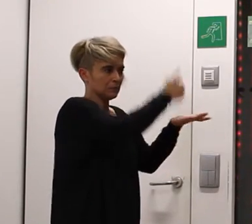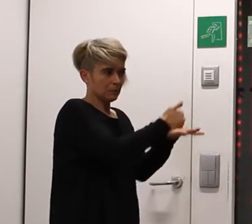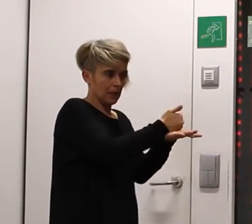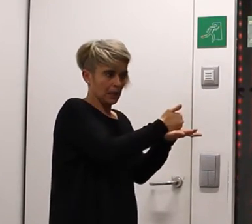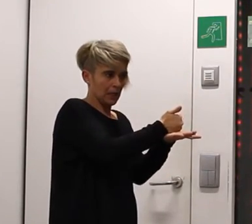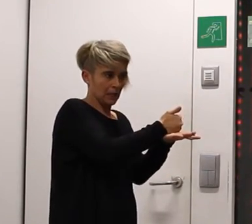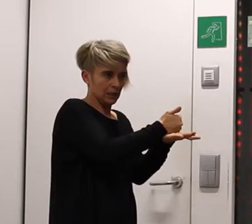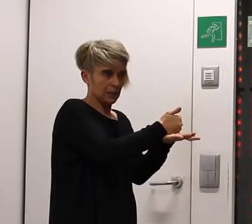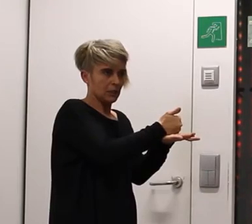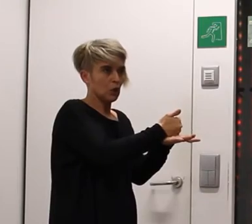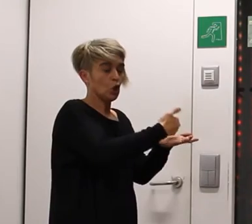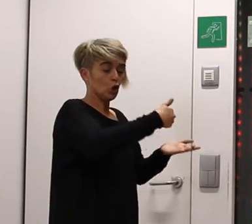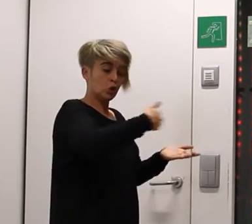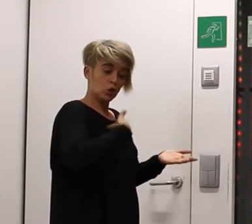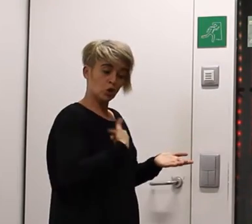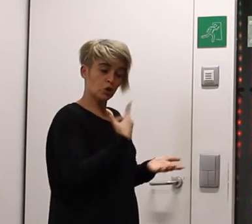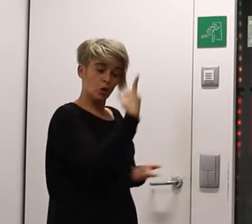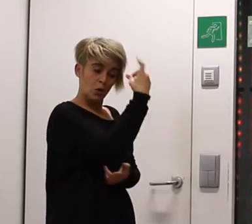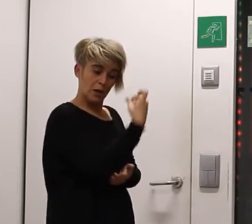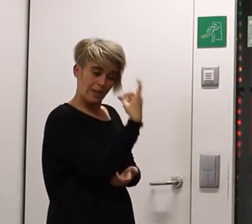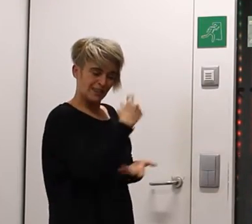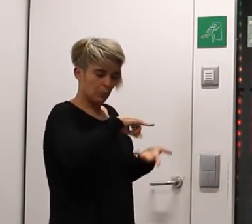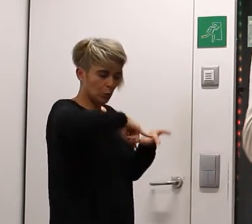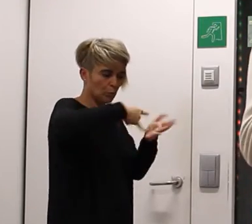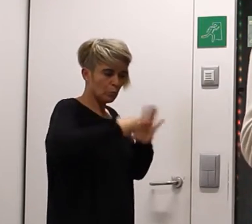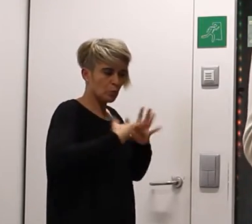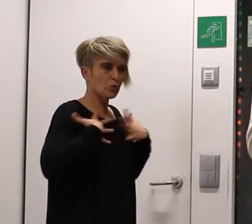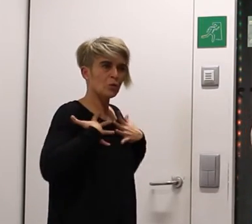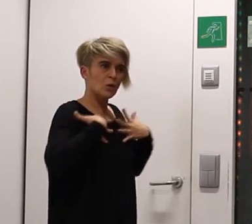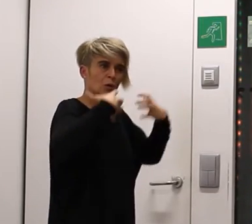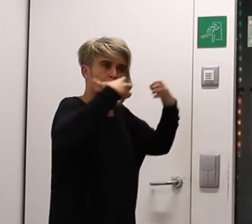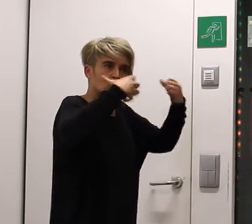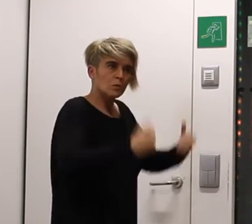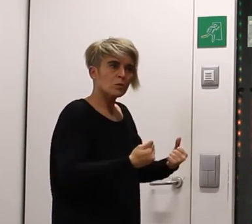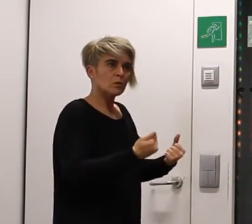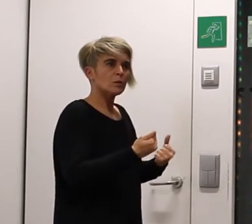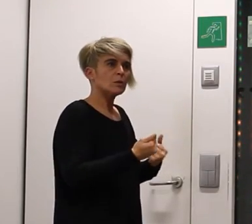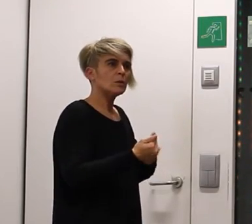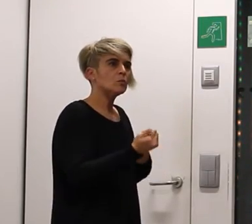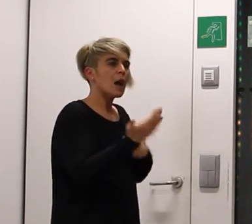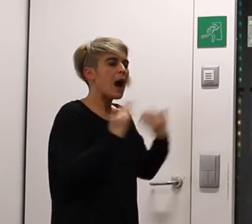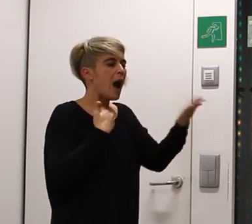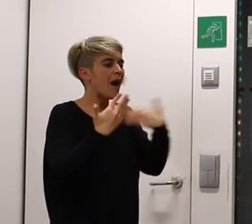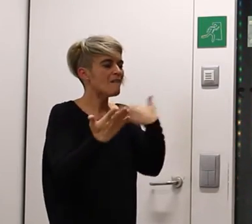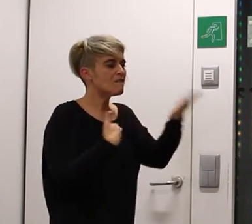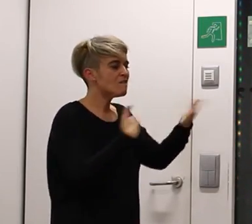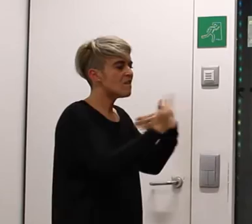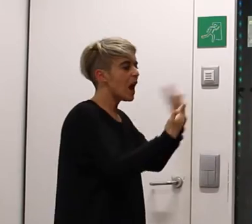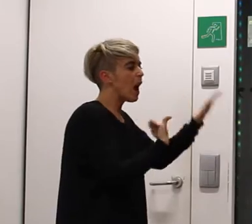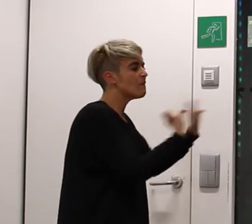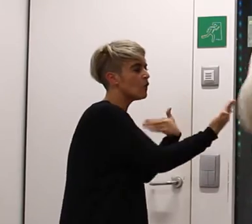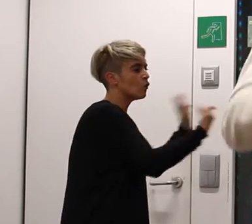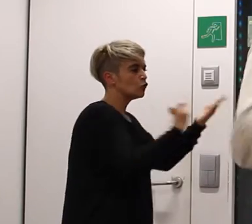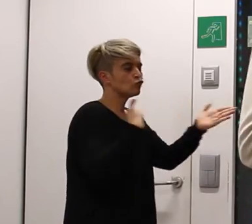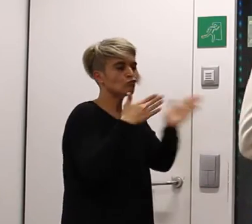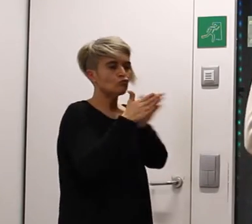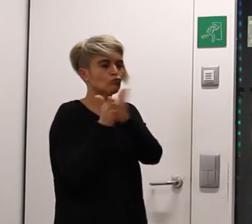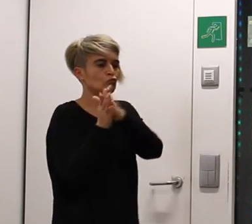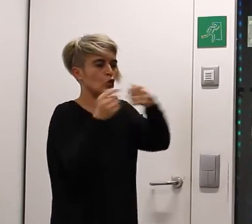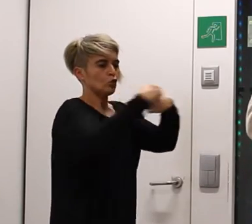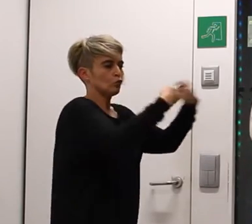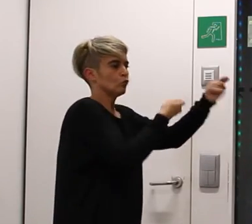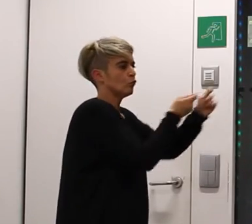es, cuando hemos necesitado hacer un proyecto de energía, ponerlo en conocimiento de las socias. Necesitamos tanto dinero porque queremos hacer estos